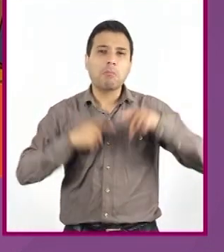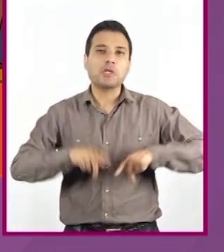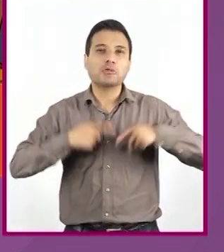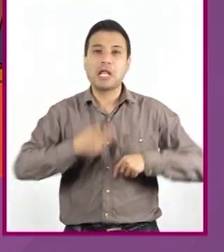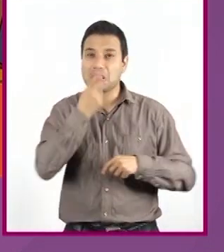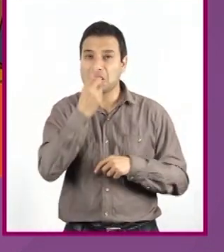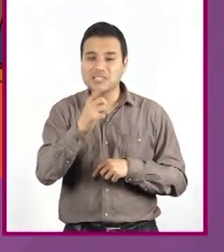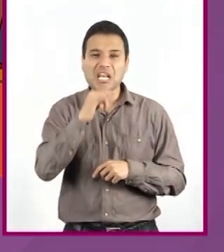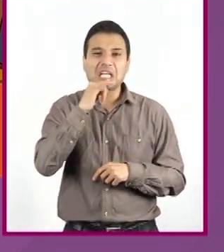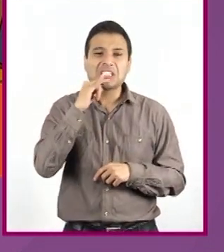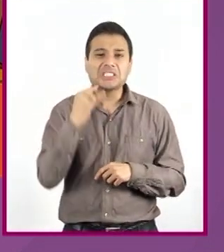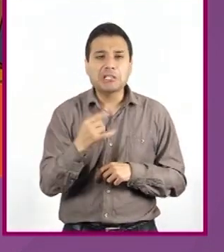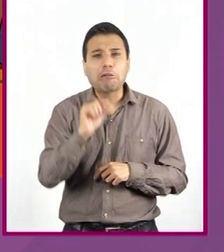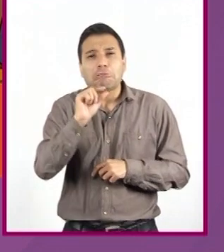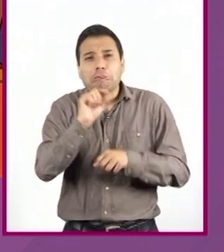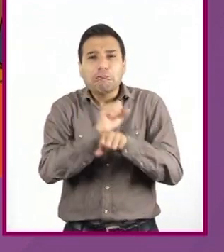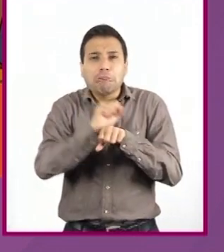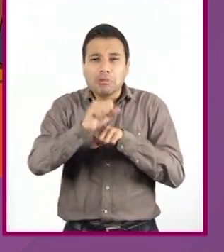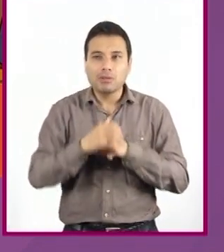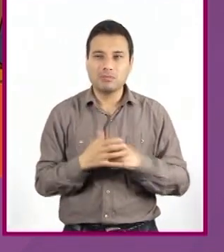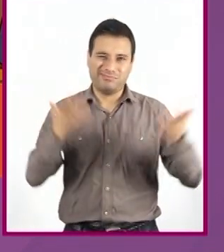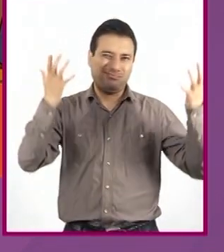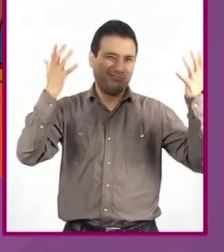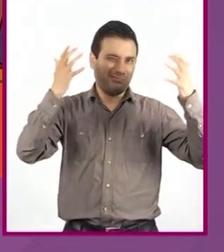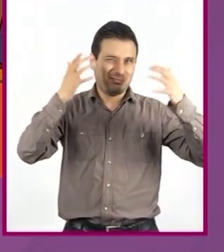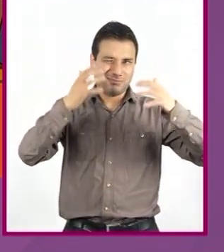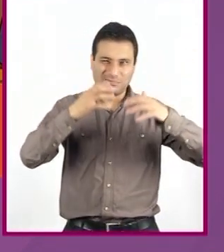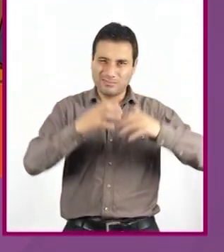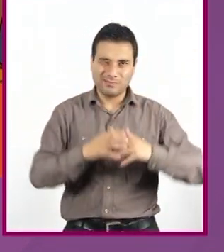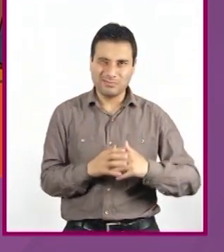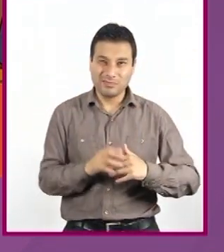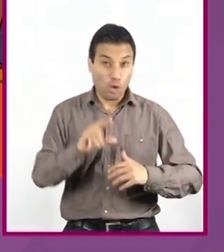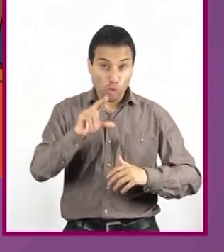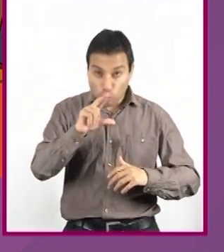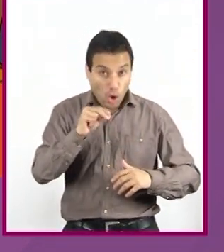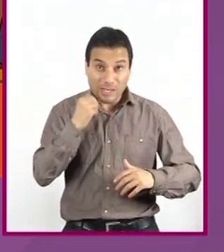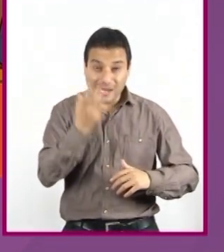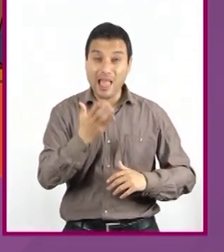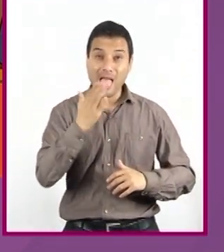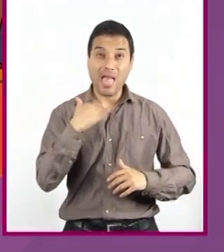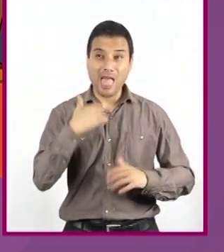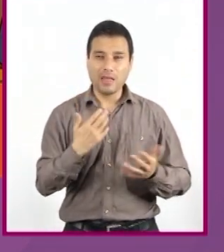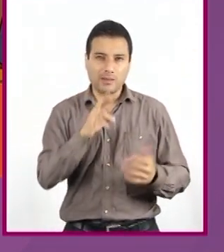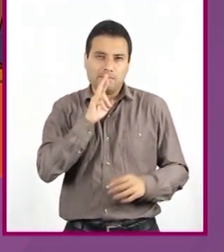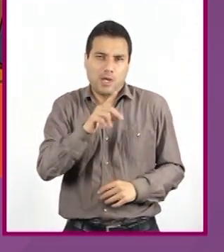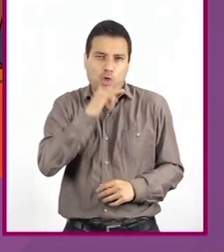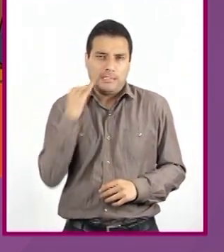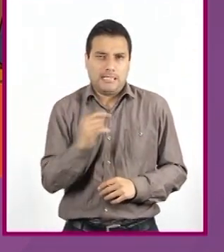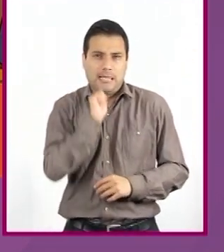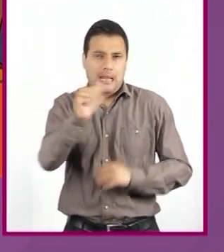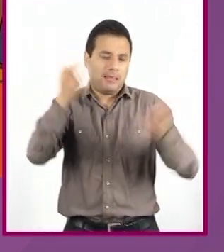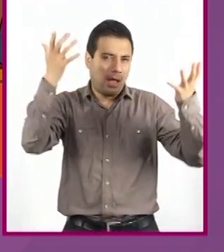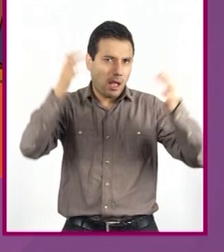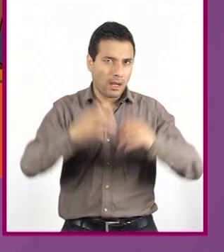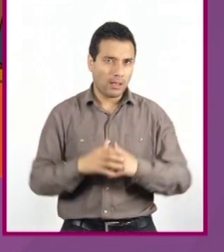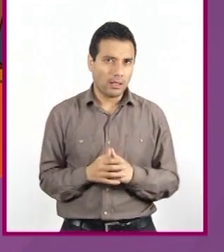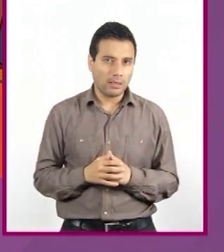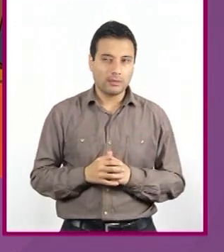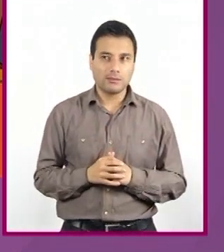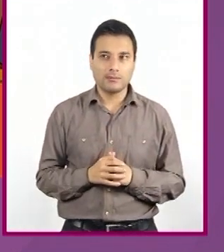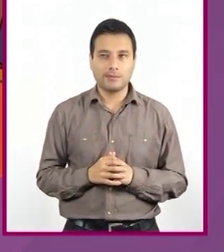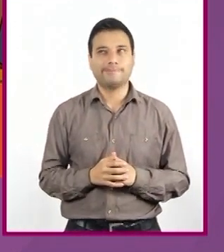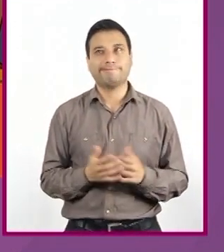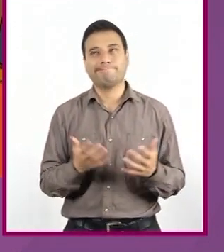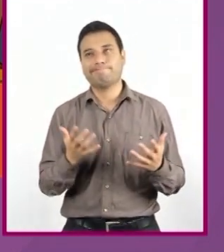no pica. Si quieren que no les pique, pues mejor que no le ponga chilito, ¿no?